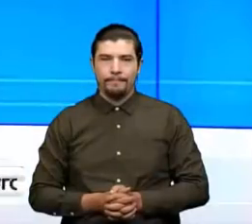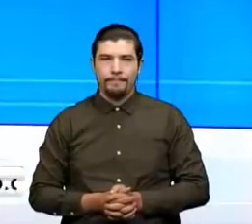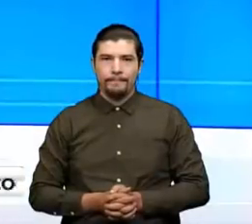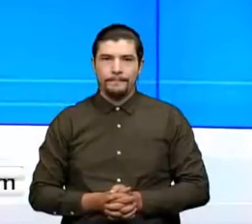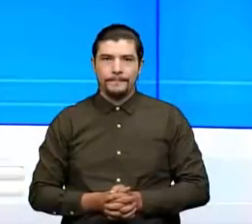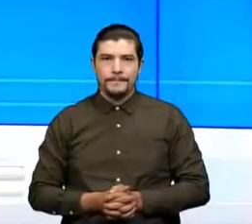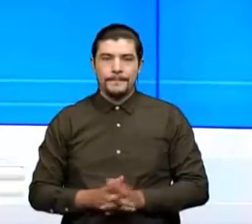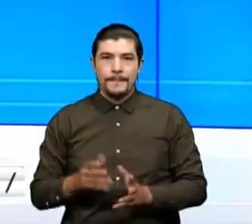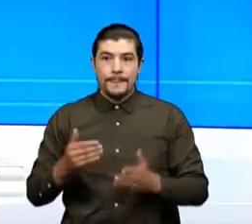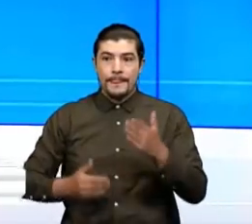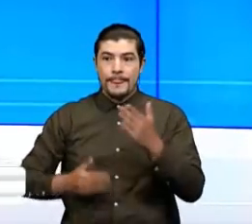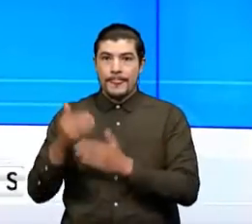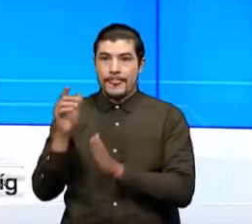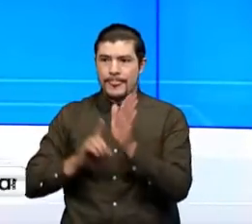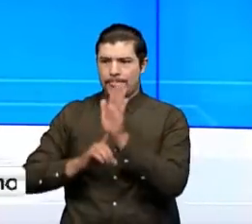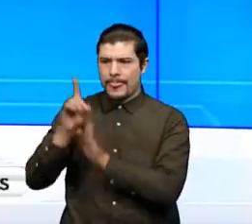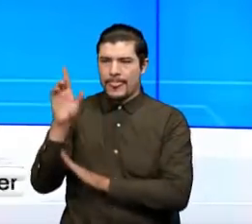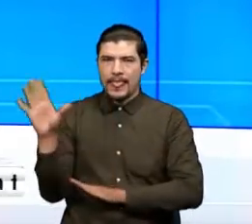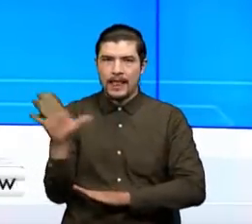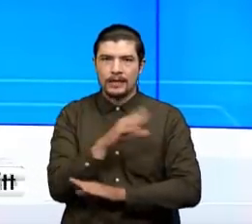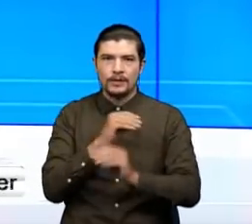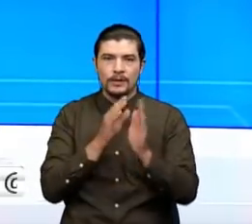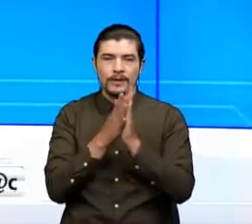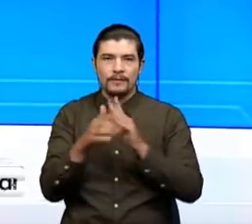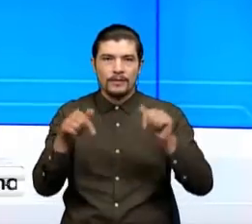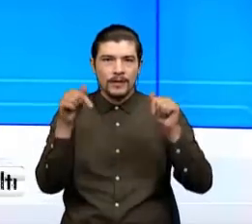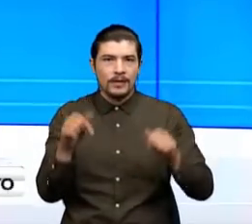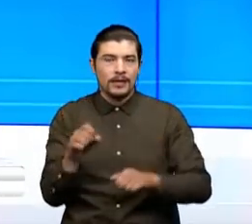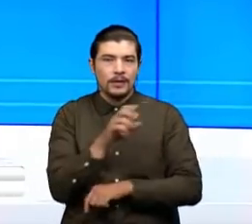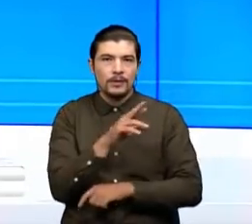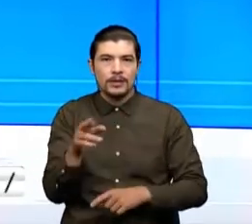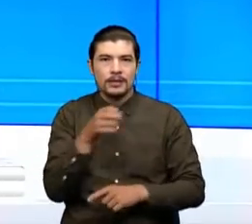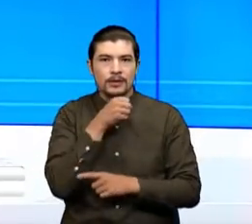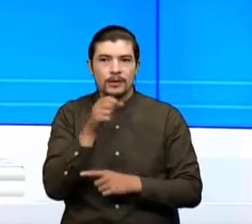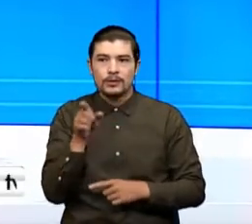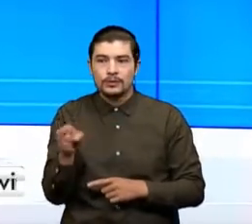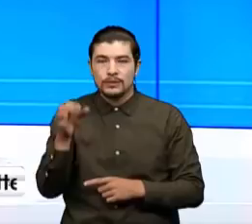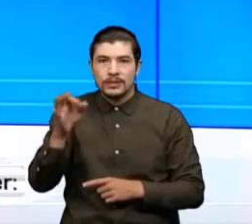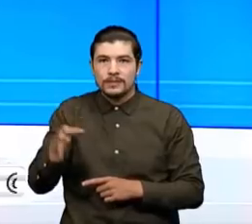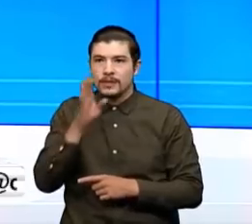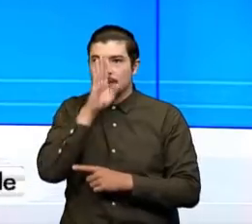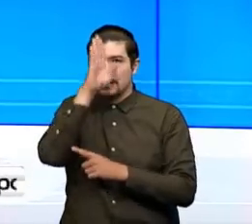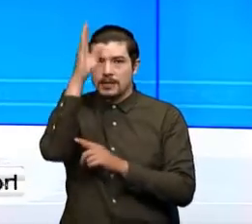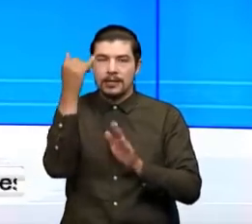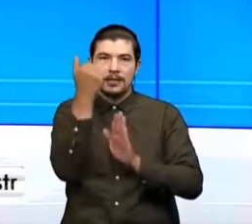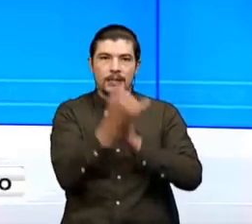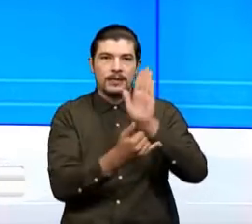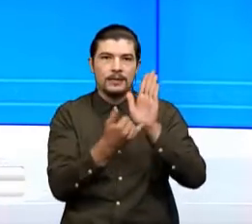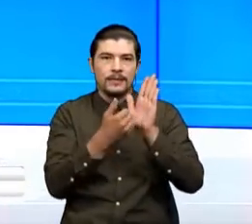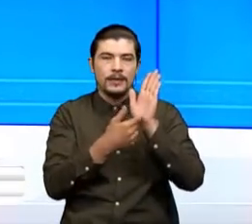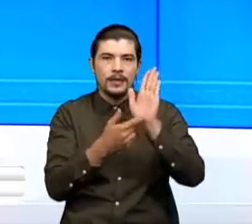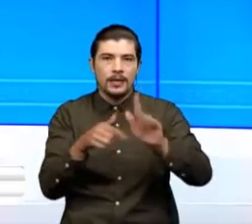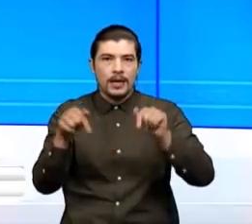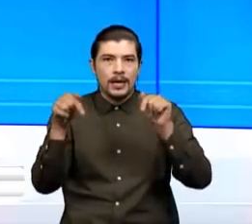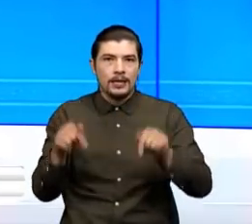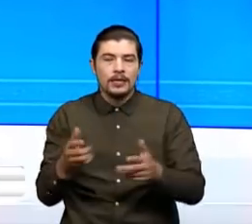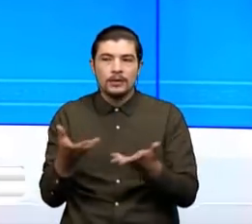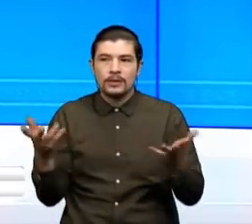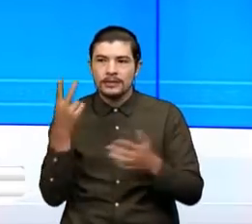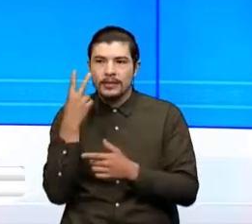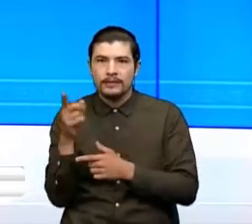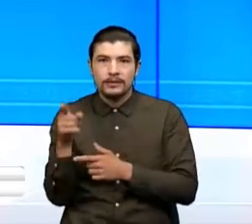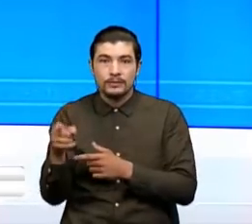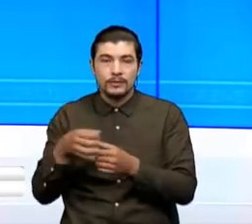iniciamos con el desarrollo de toda la información en oriente noticias lo hacemos como es costumbre con nuestra imagen del día la cual se registra en el cañón del chicamocha